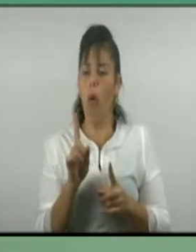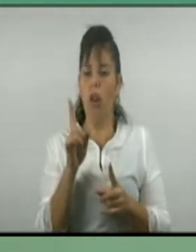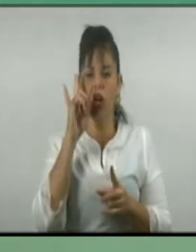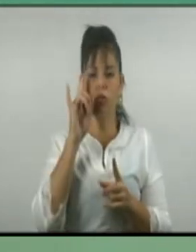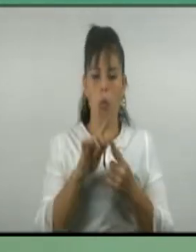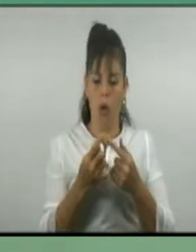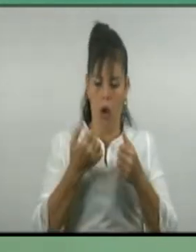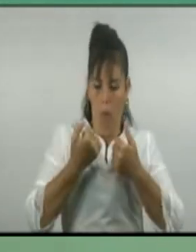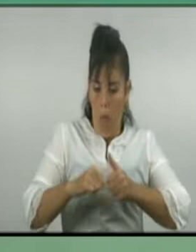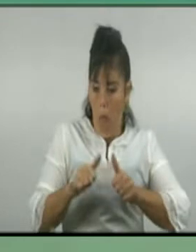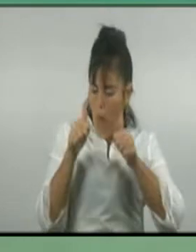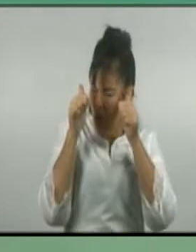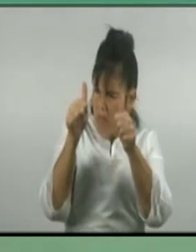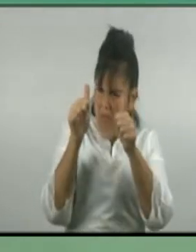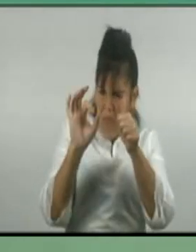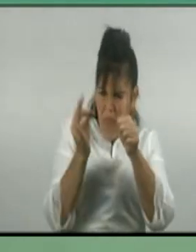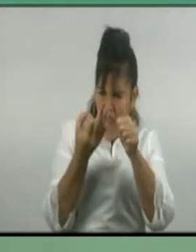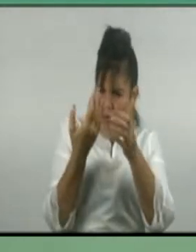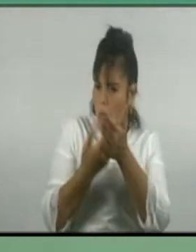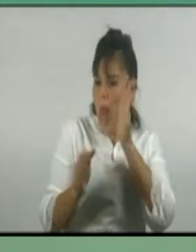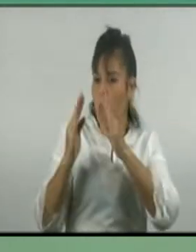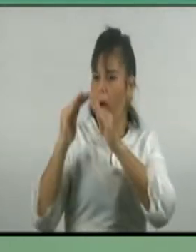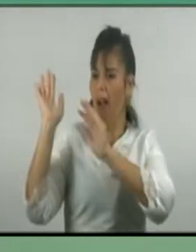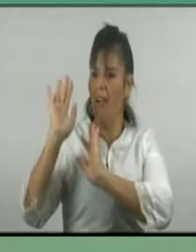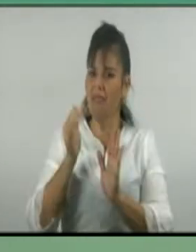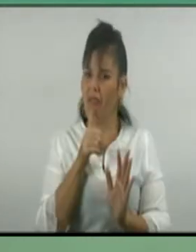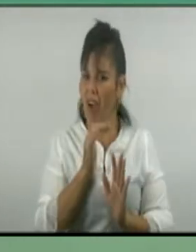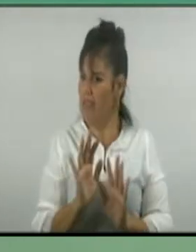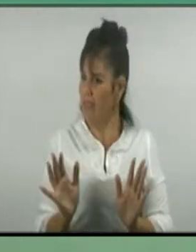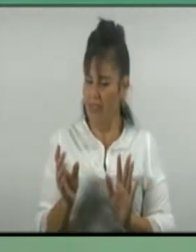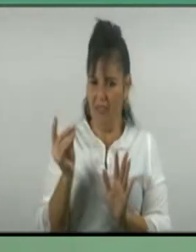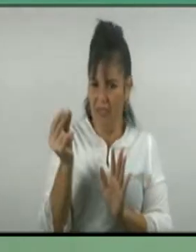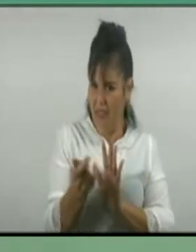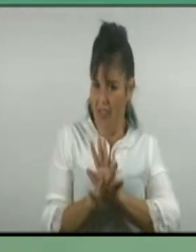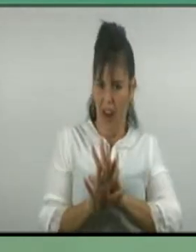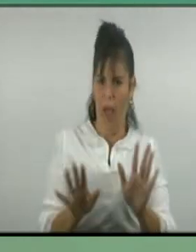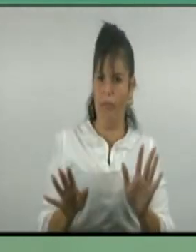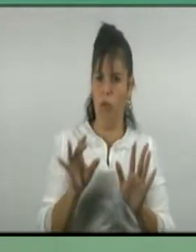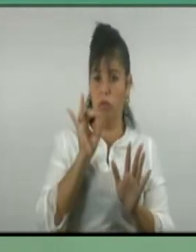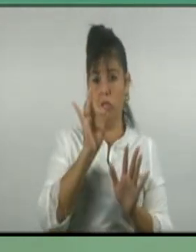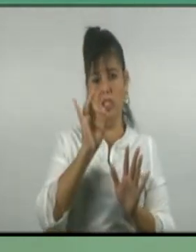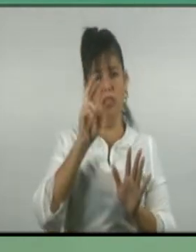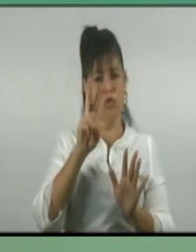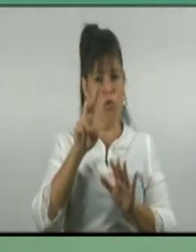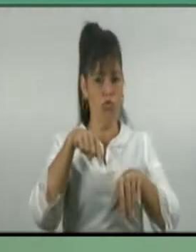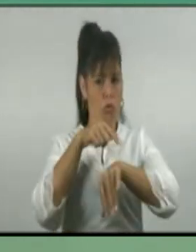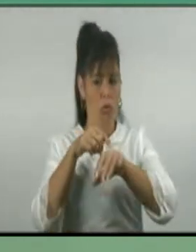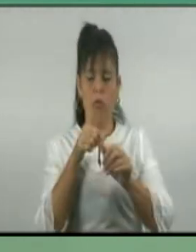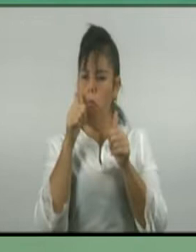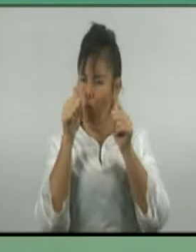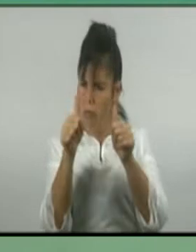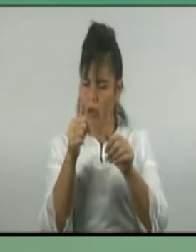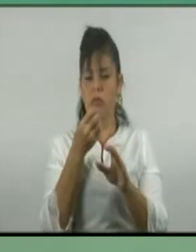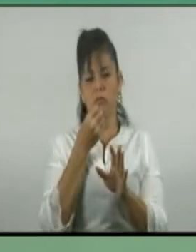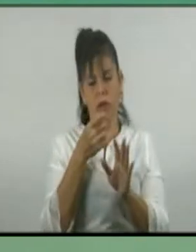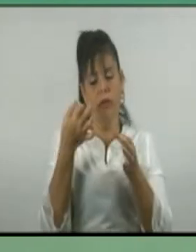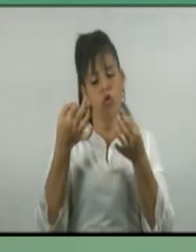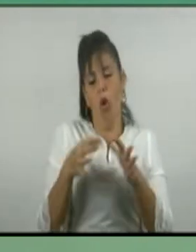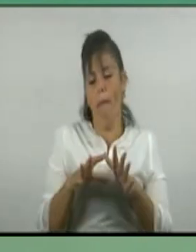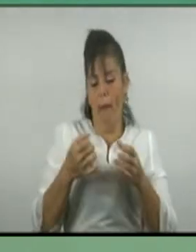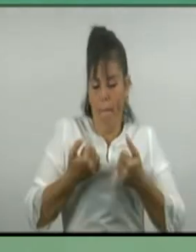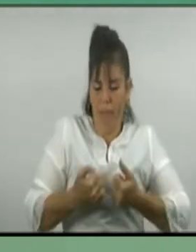salió bien del parto y bueno se decide que esta madre tiene un altar a las 72 horas que está establecido en el parto normal